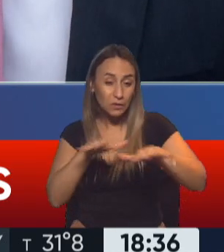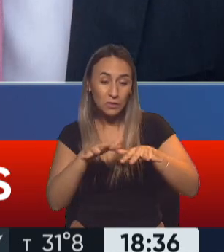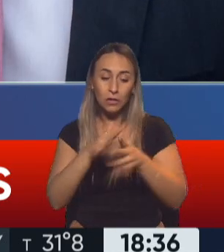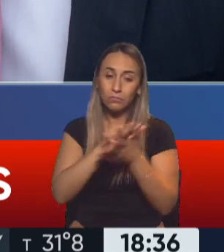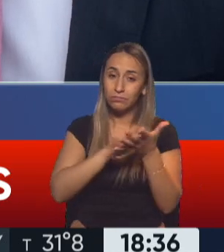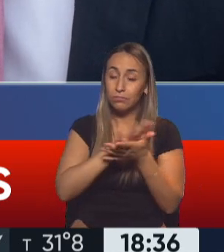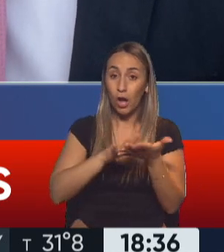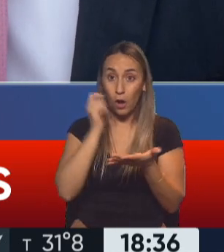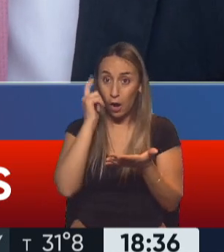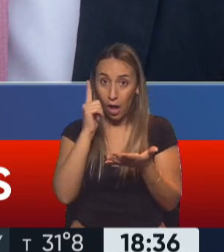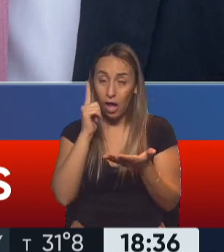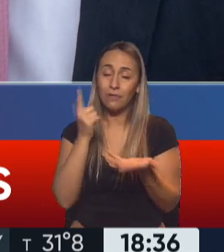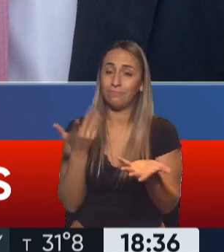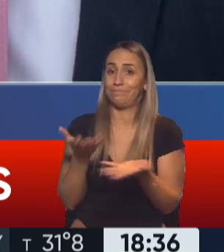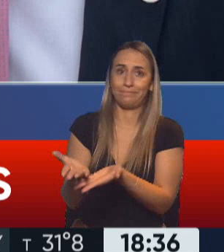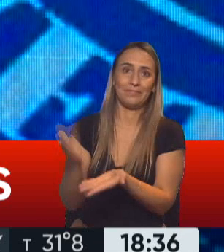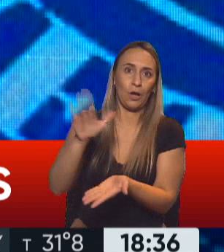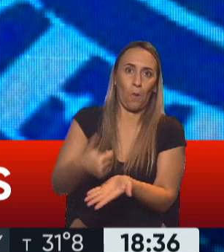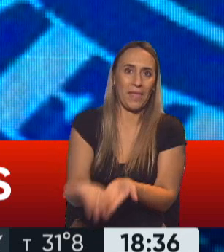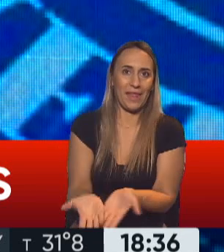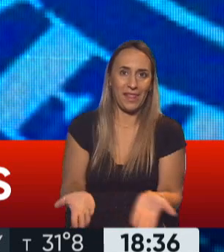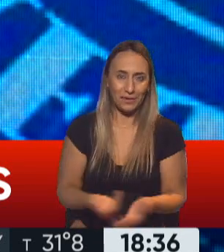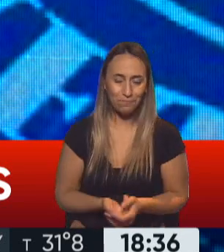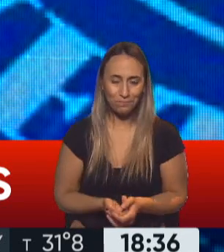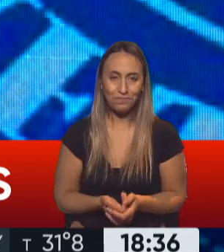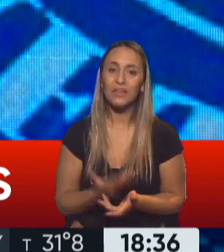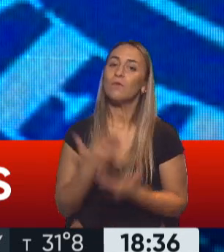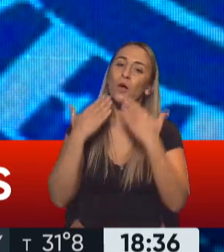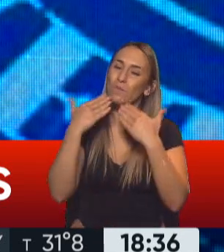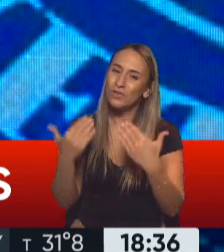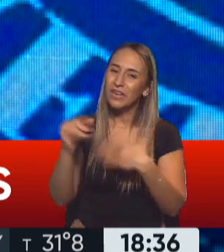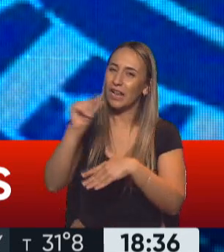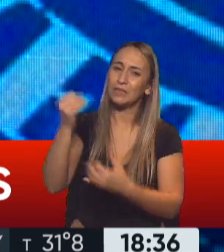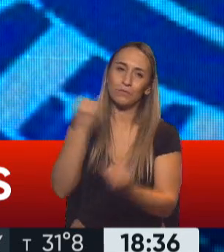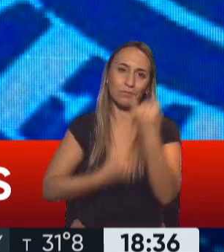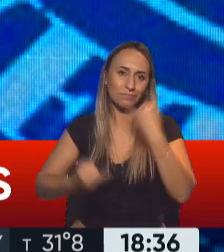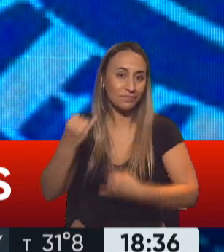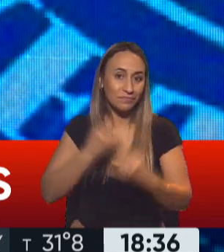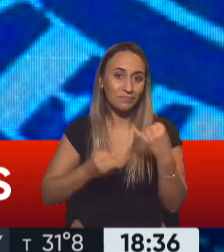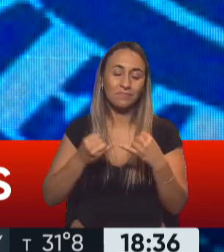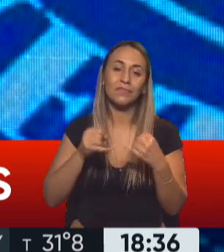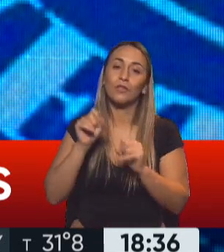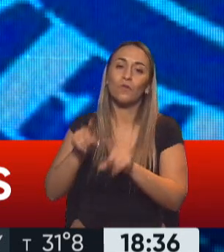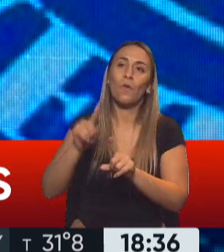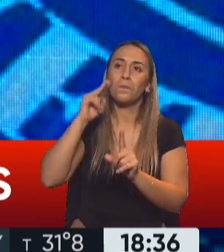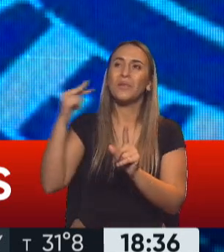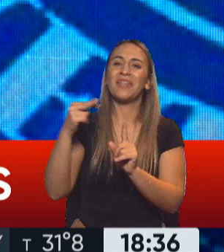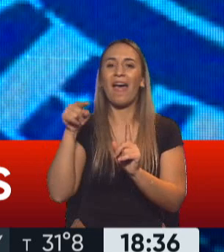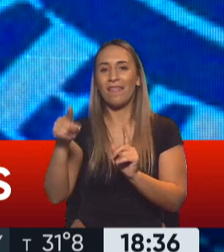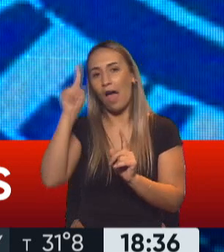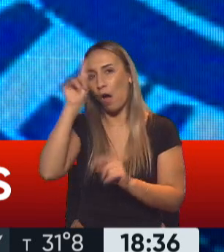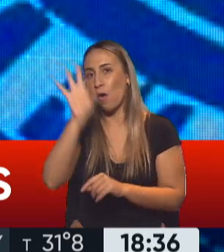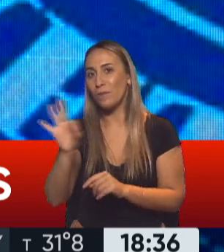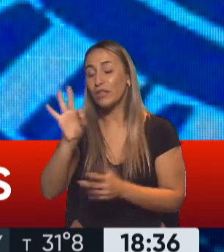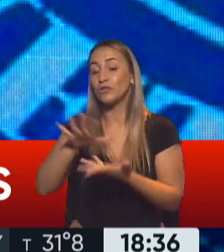que le conviene. José Urtubey, gracias por estos minutos con Televisión Pública de Noticias y por traernos su parecer al respecto